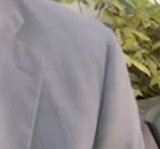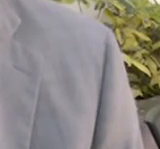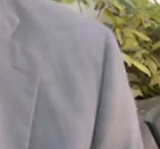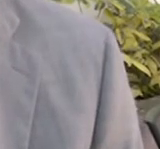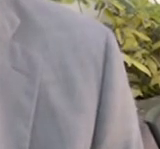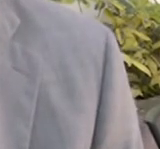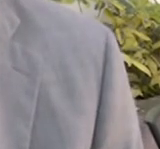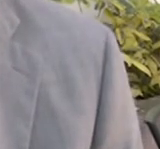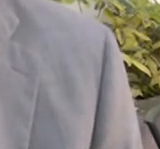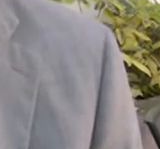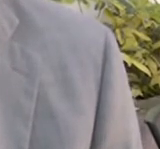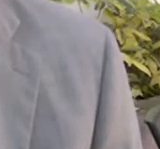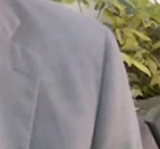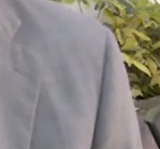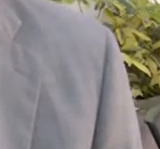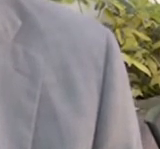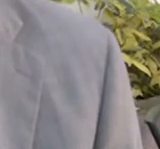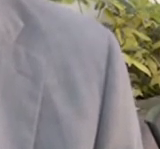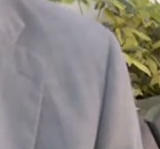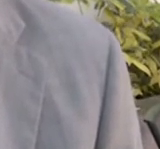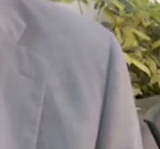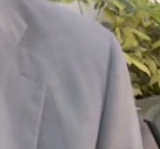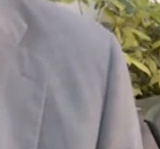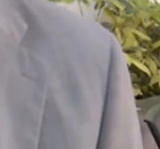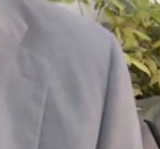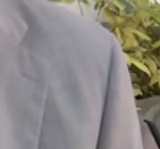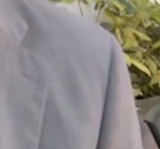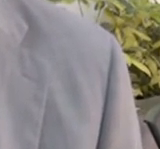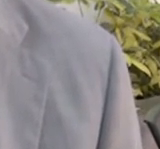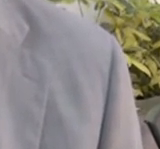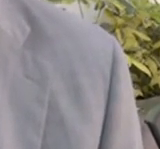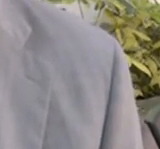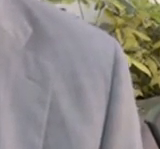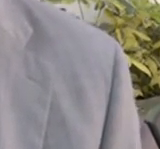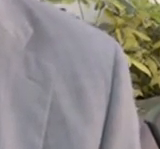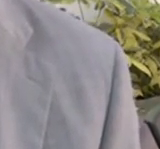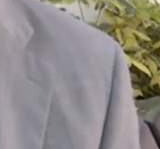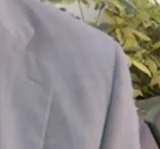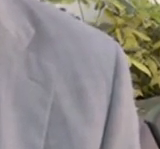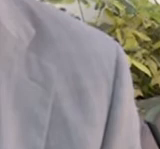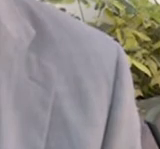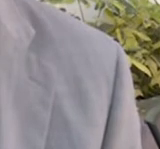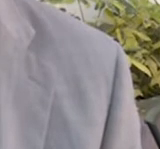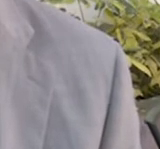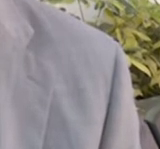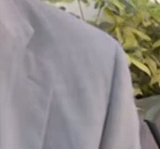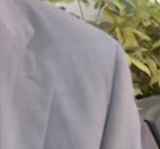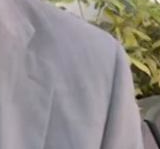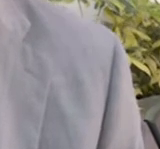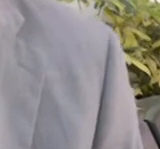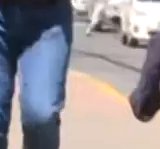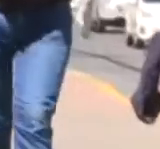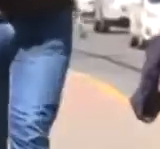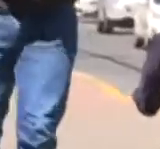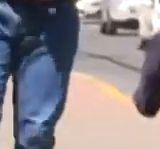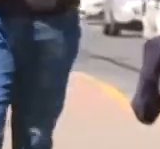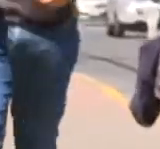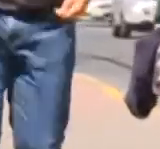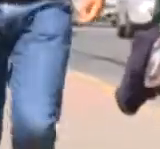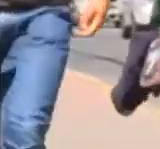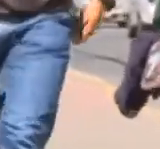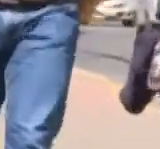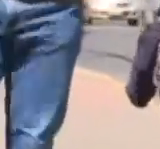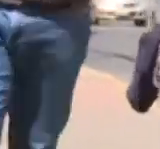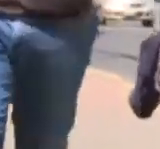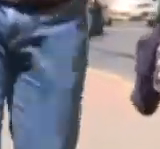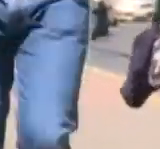consumo. Y ese consumo pues dinamiza también la producción y aumenta las fuentes de empleo. Entonces se convierte en un círculo virtuoso. La